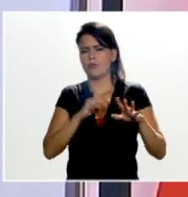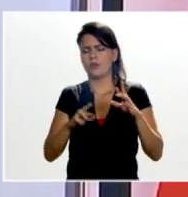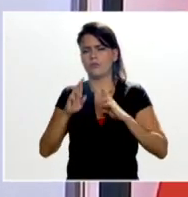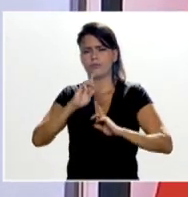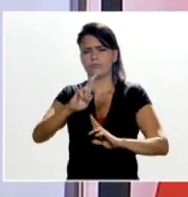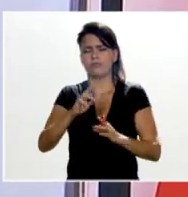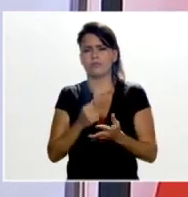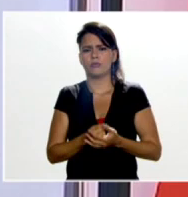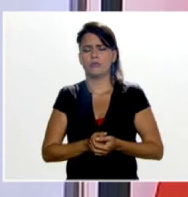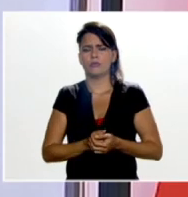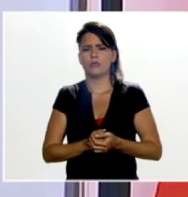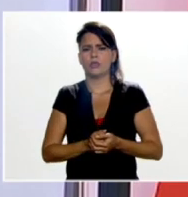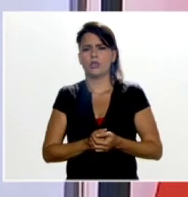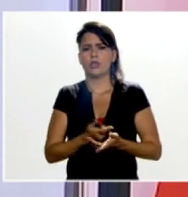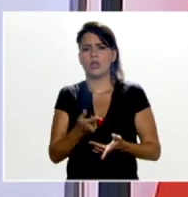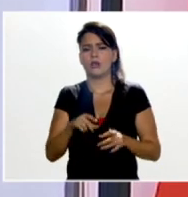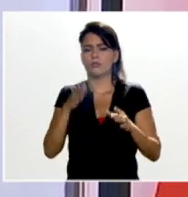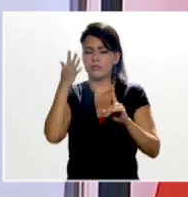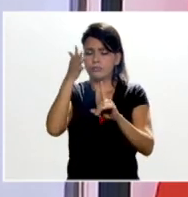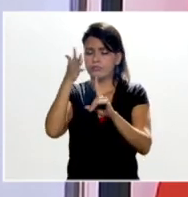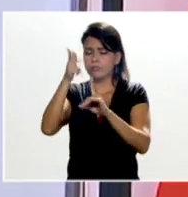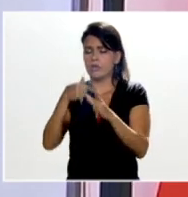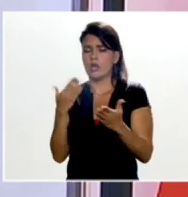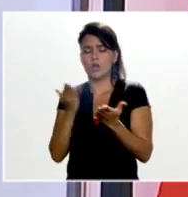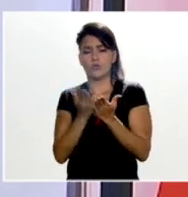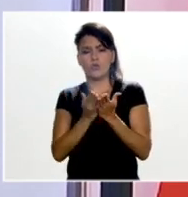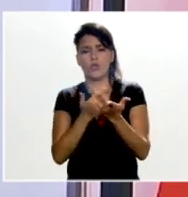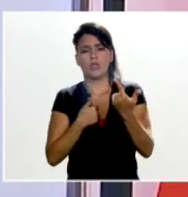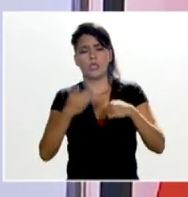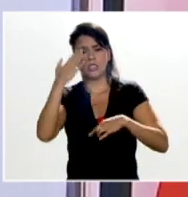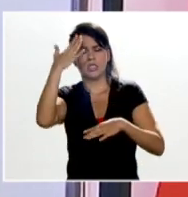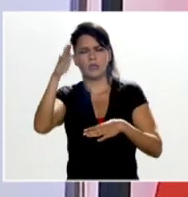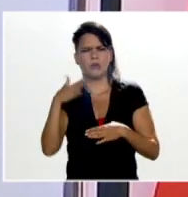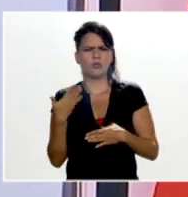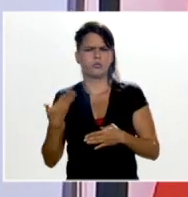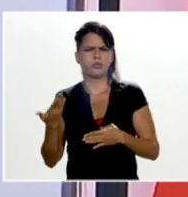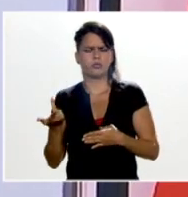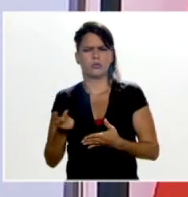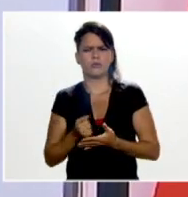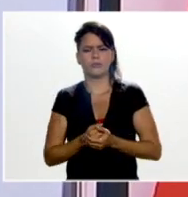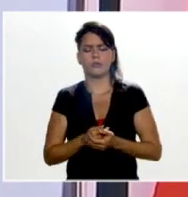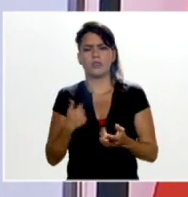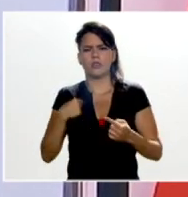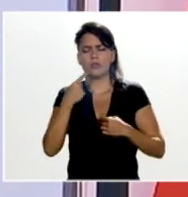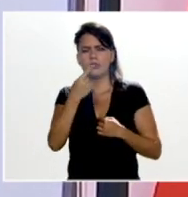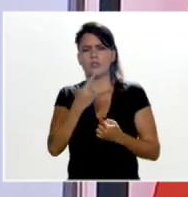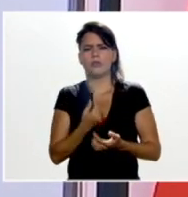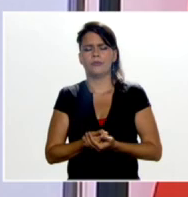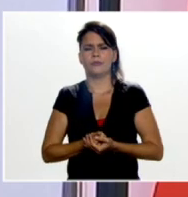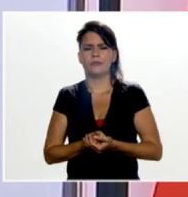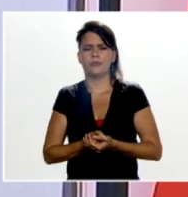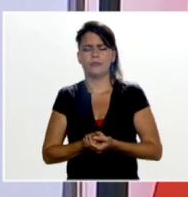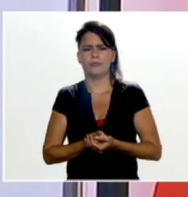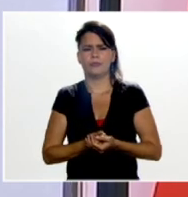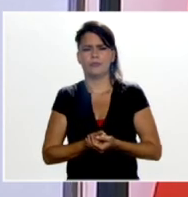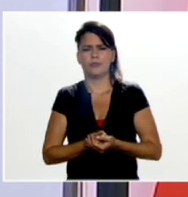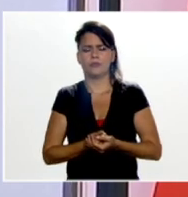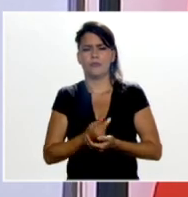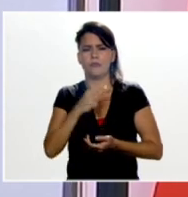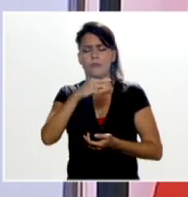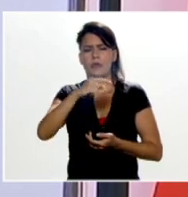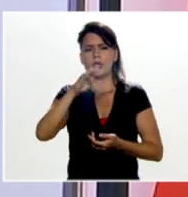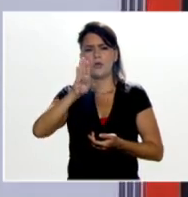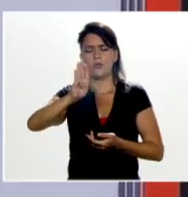es recomendable a los estudiantes que la memoricen. La resolvente dice lo siguiente: menos